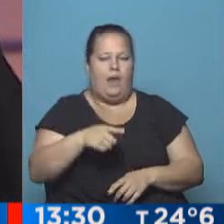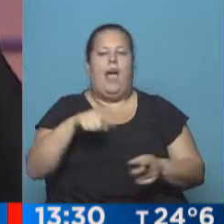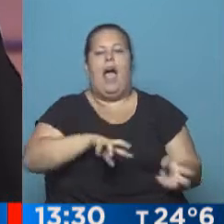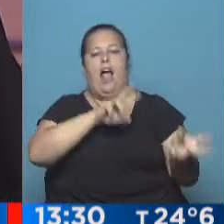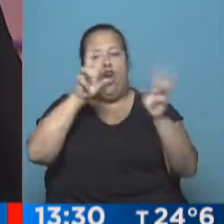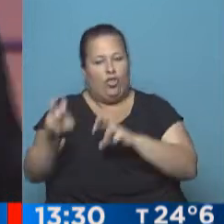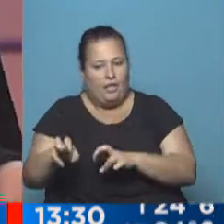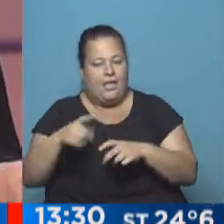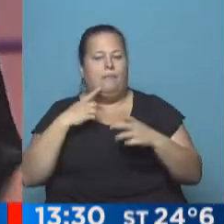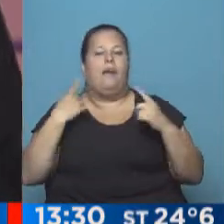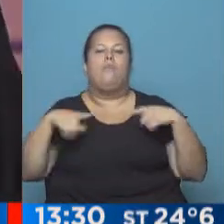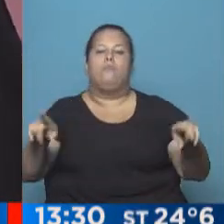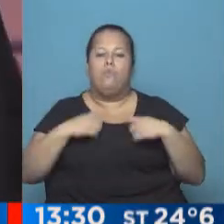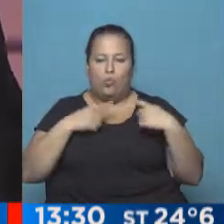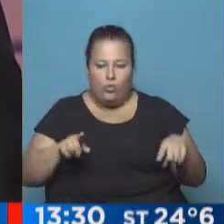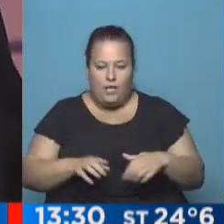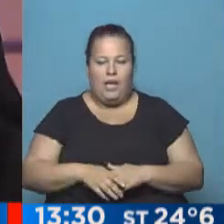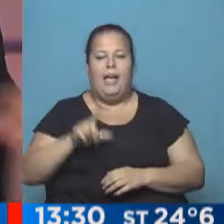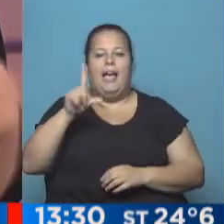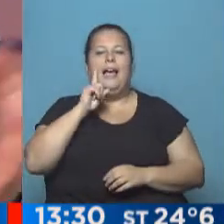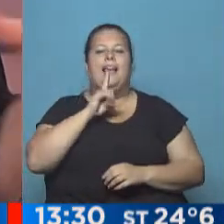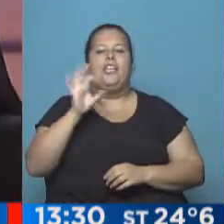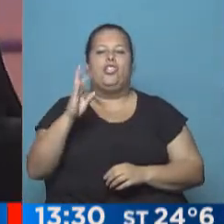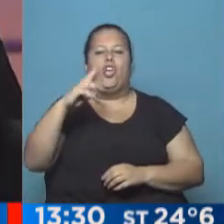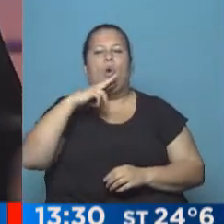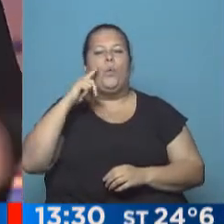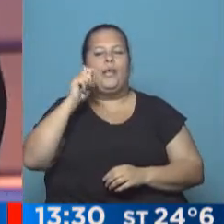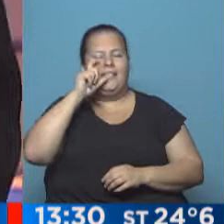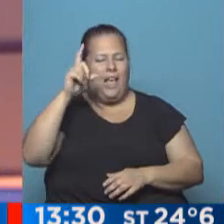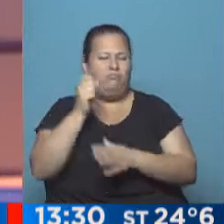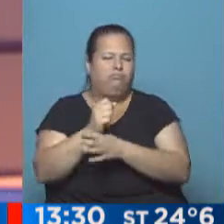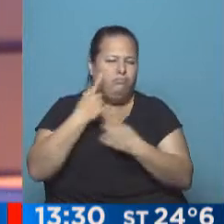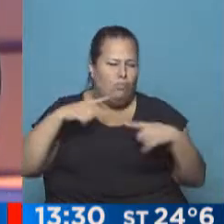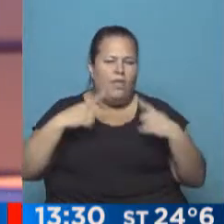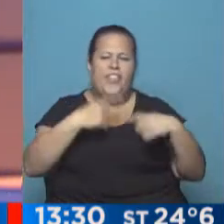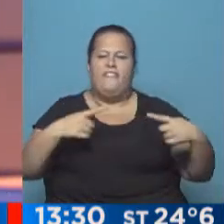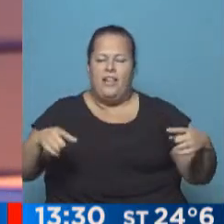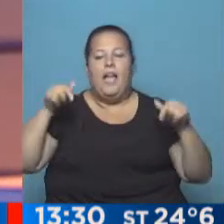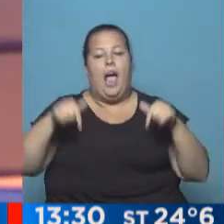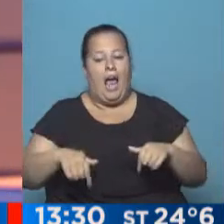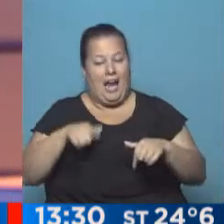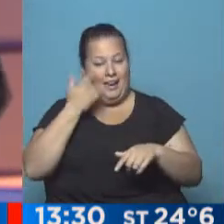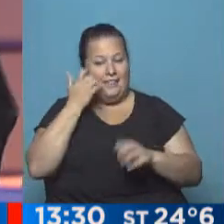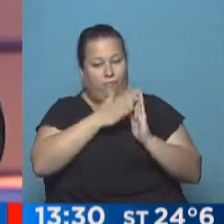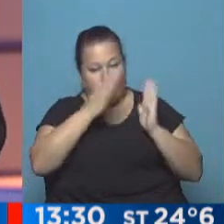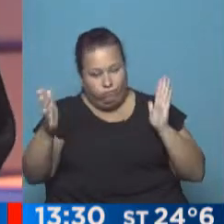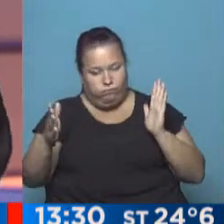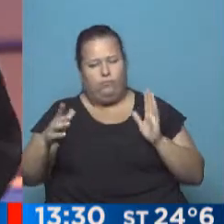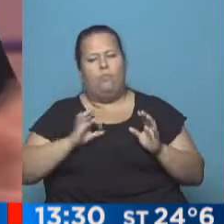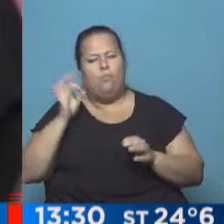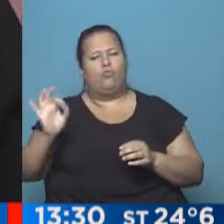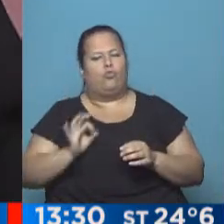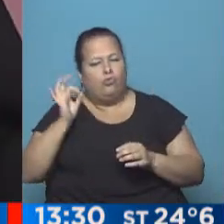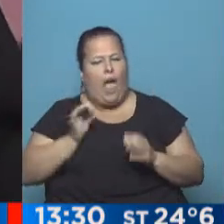Vamos a cambiar de tema y nos metemos en el mundo de la música. Lito Vitale, tremenda carrera que tiene con distintas formaciones. Bueno, parte de lo que ha vivido en muchos